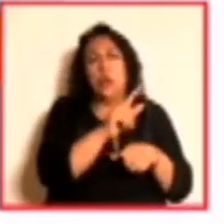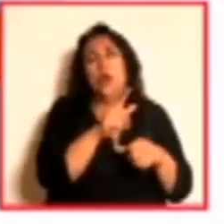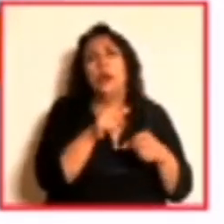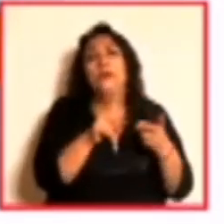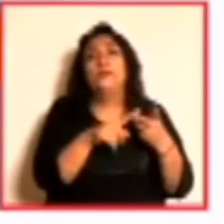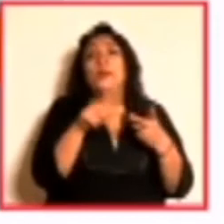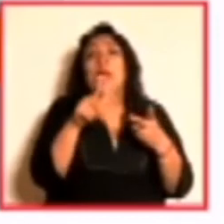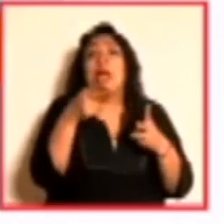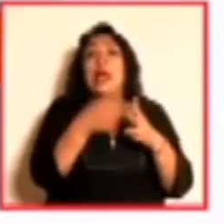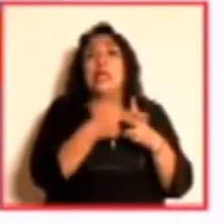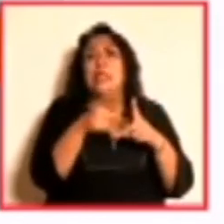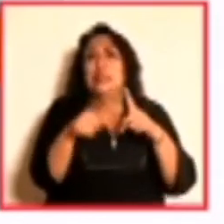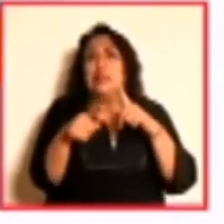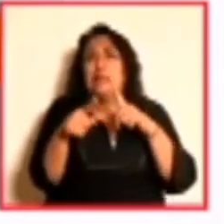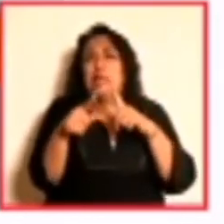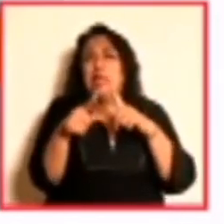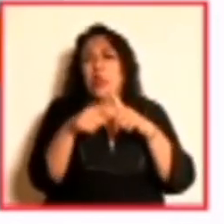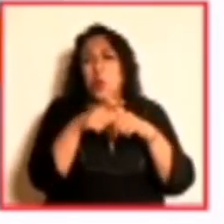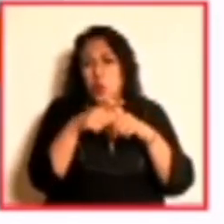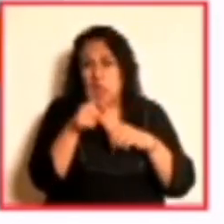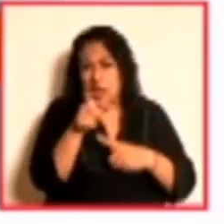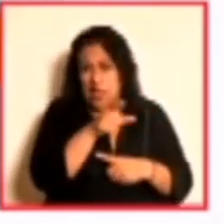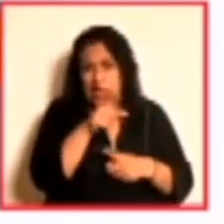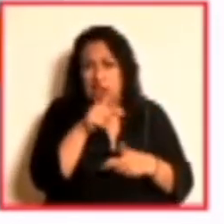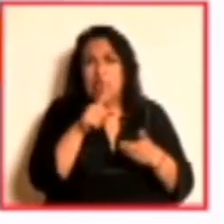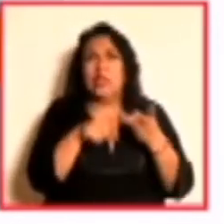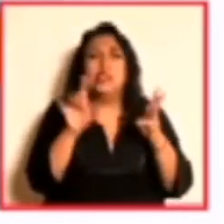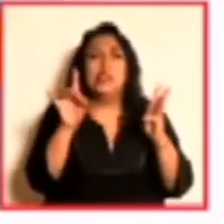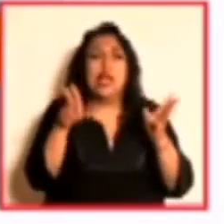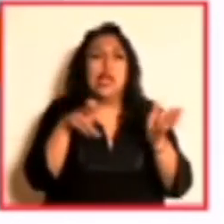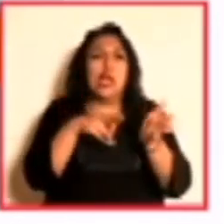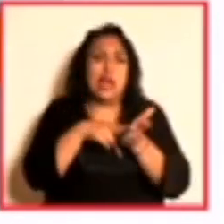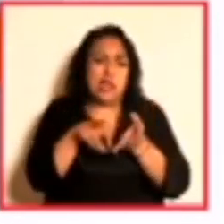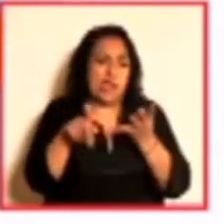El Asesino X, El Ángel Negro.